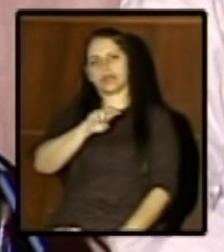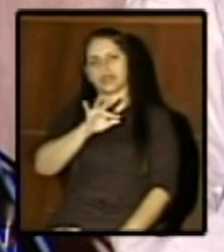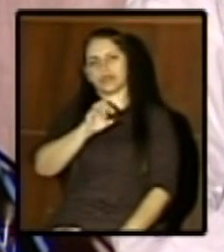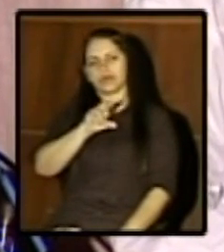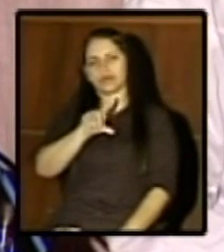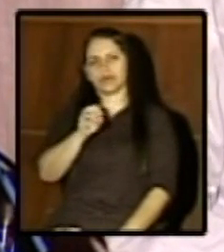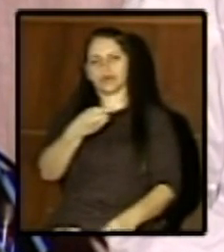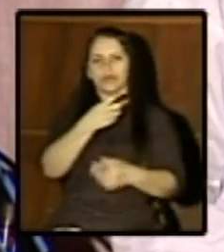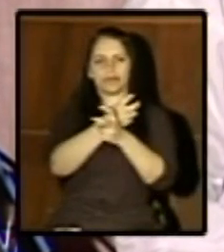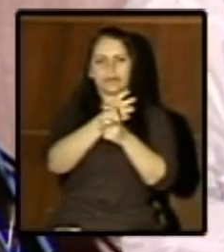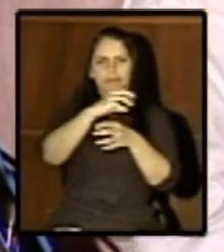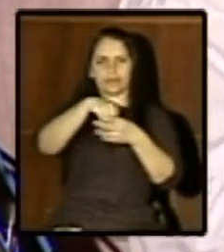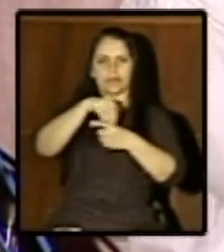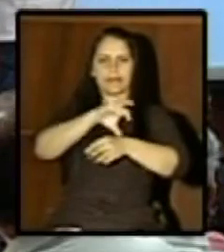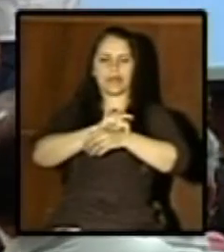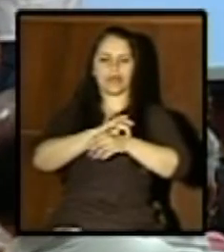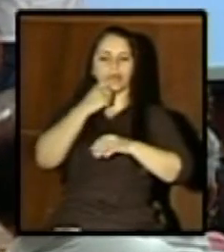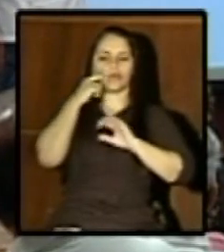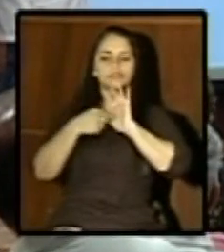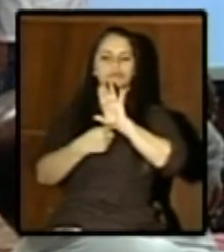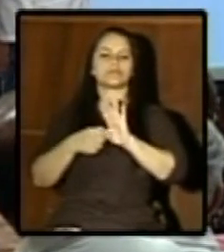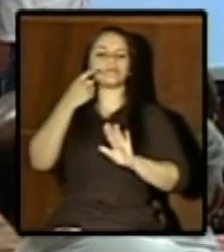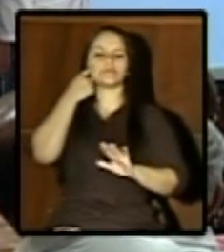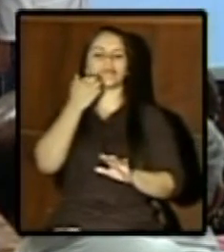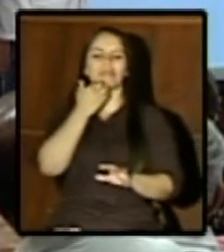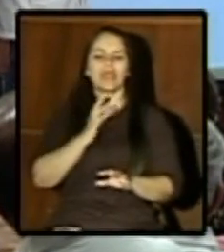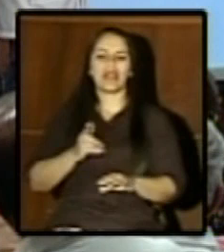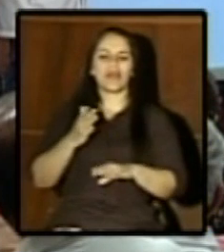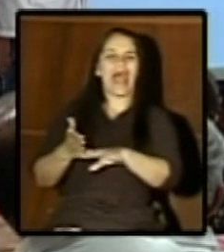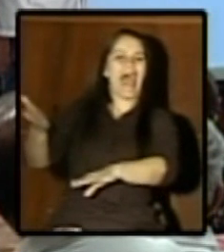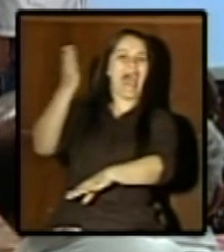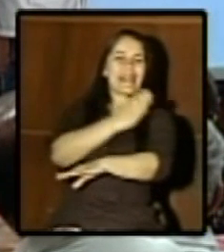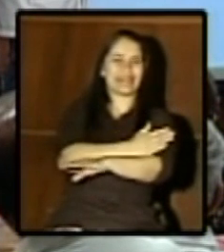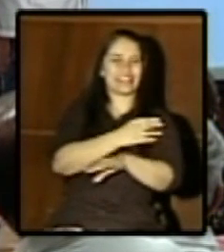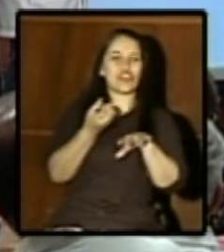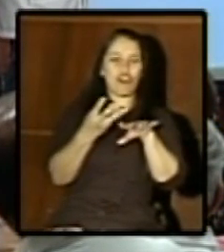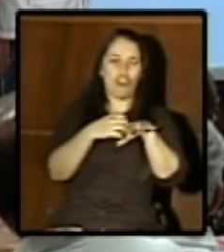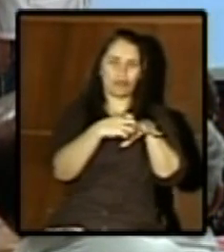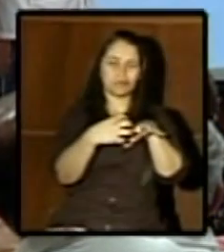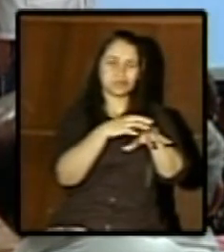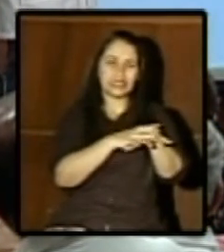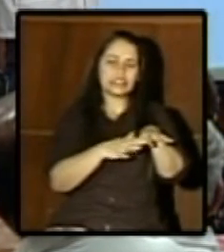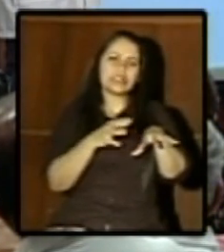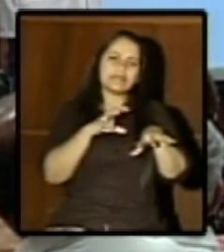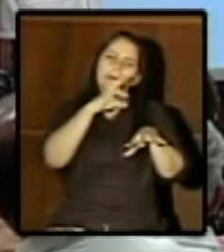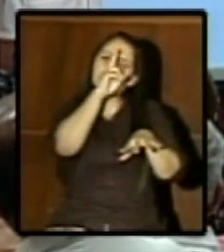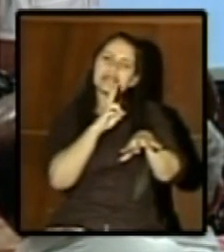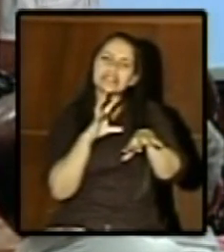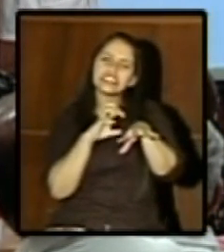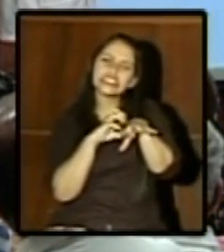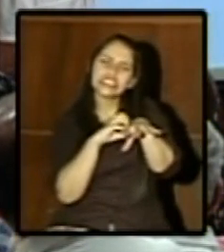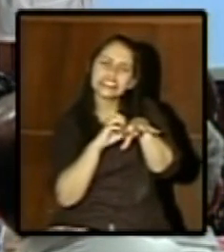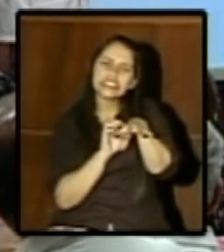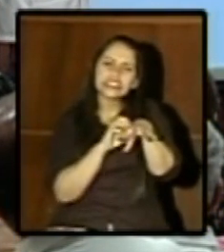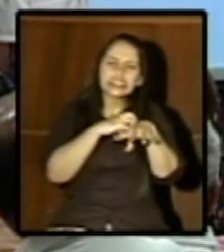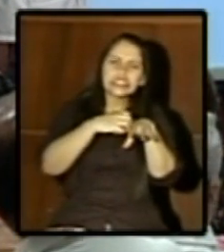o inmunes, casi siempre tratadas por el reumatólogo. Miren un ejemplo de una podagra. Esto lo describían